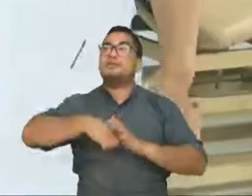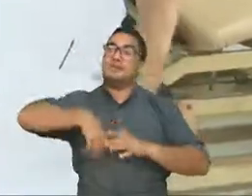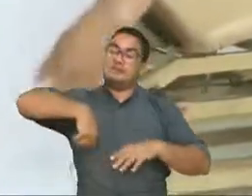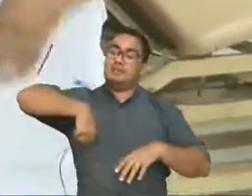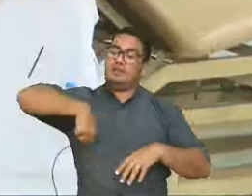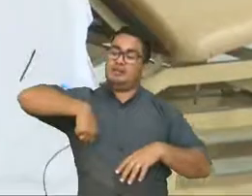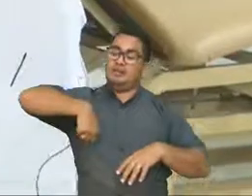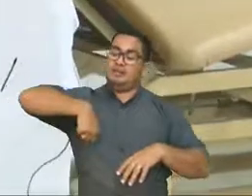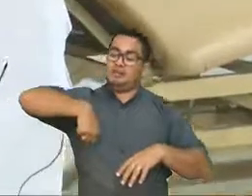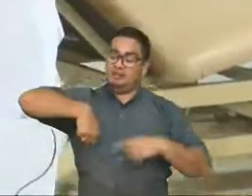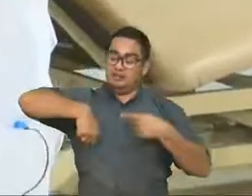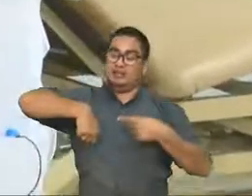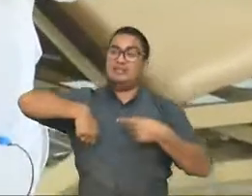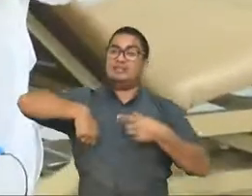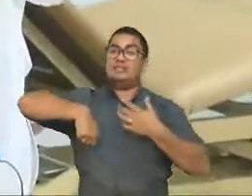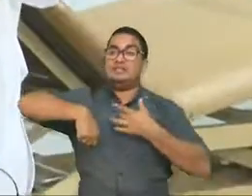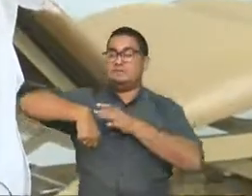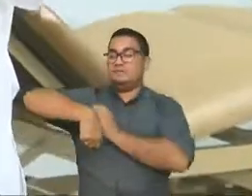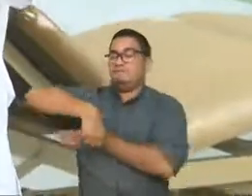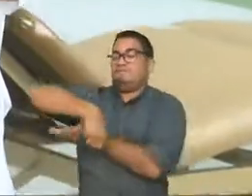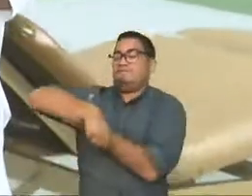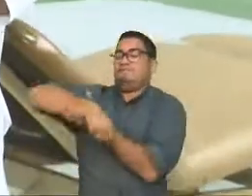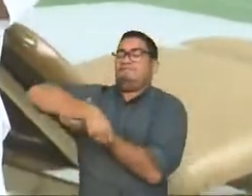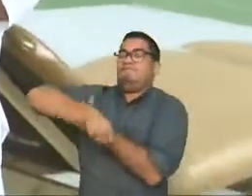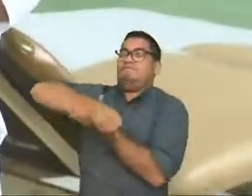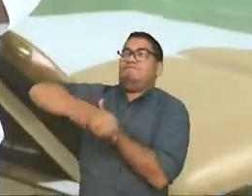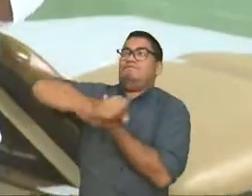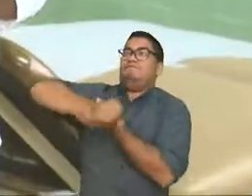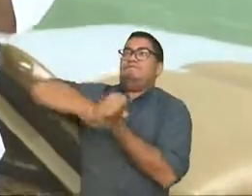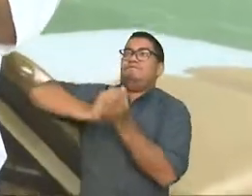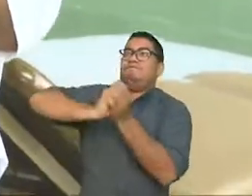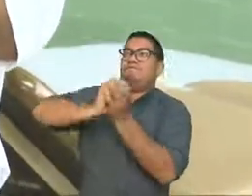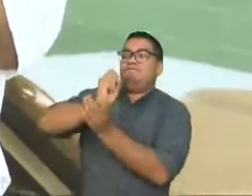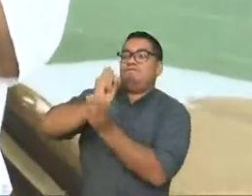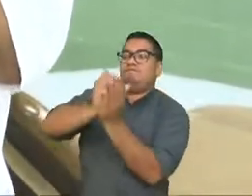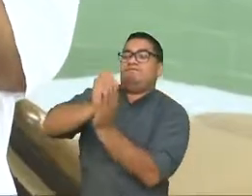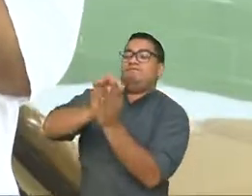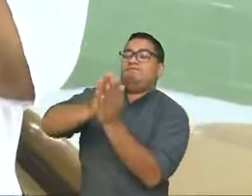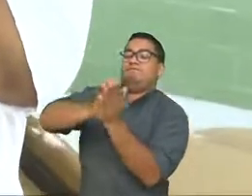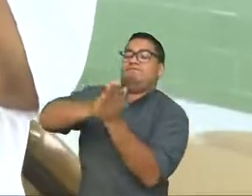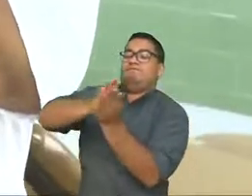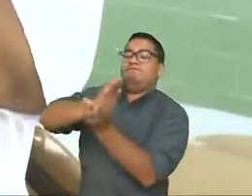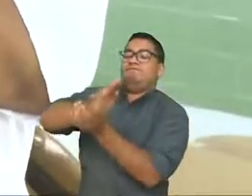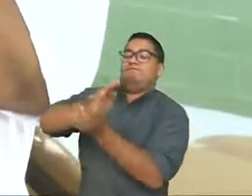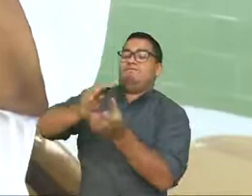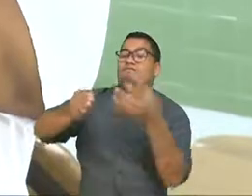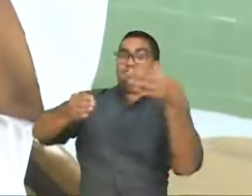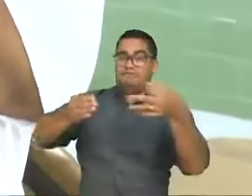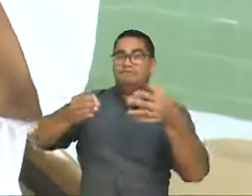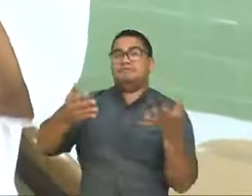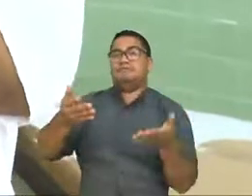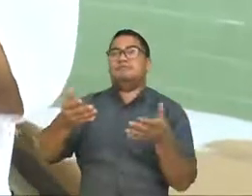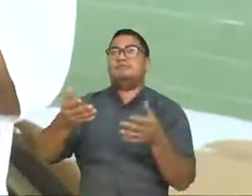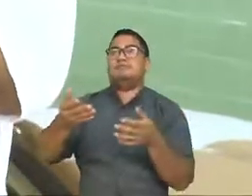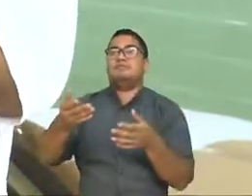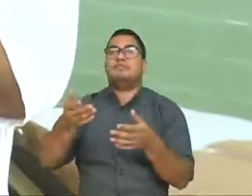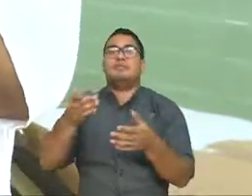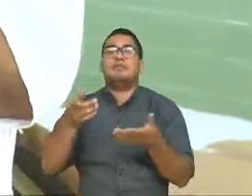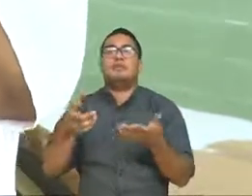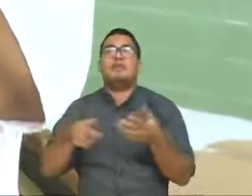posición, entonces tenemos que poner una órtesis para que haga nos quede esta posición de la mano. Y si es en la parte